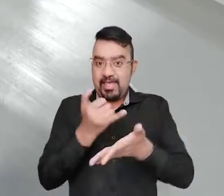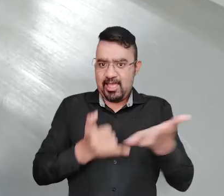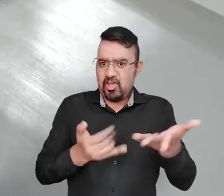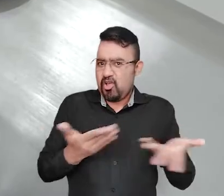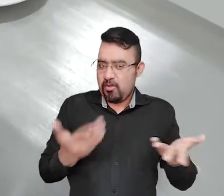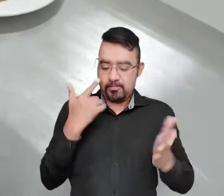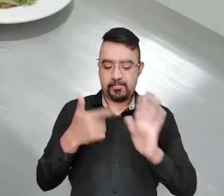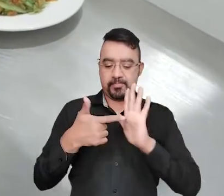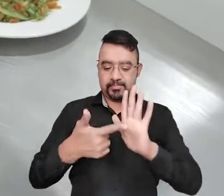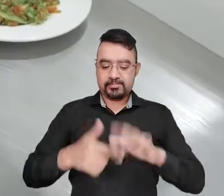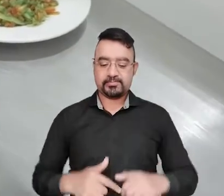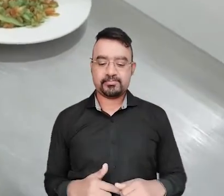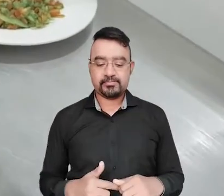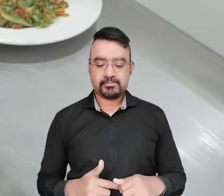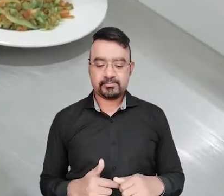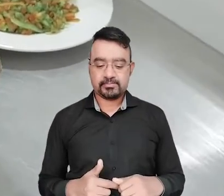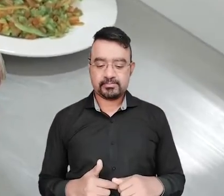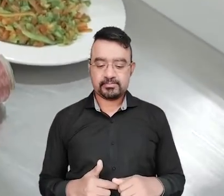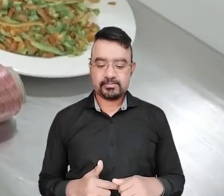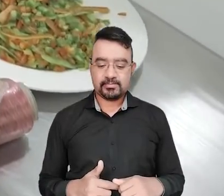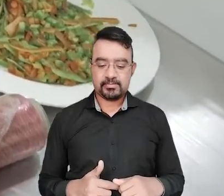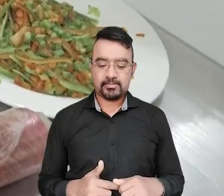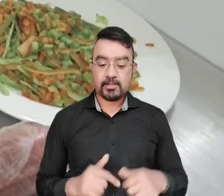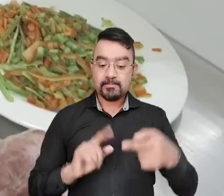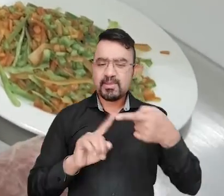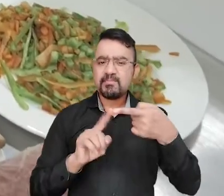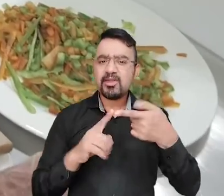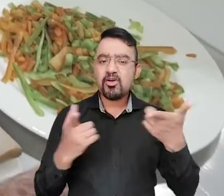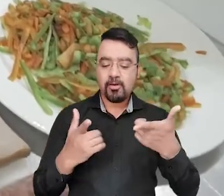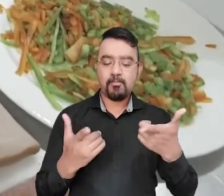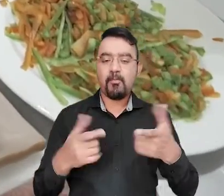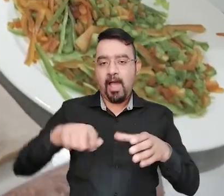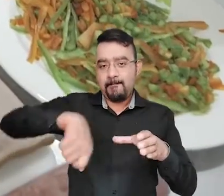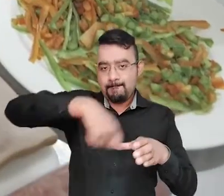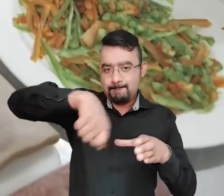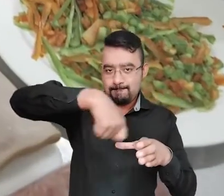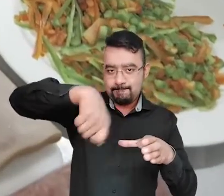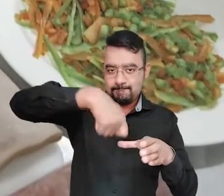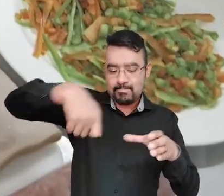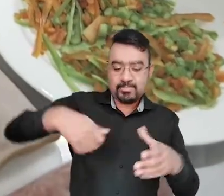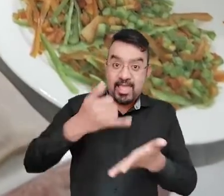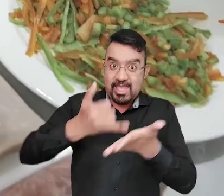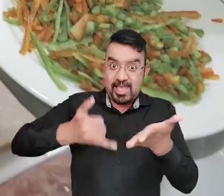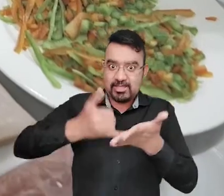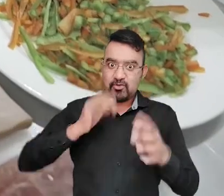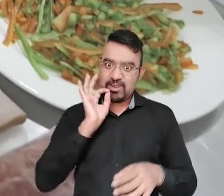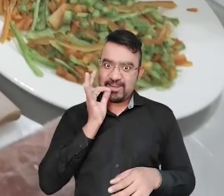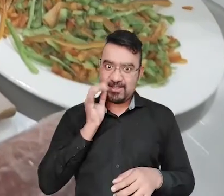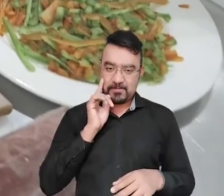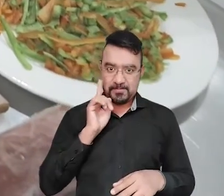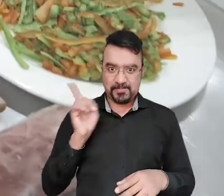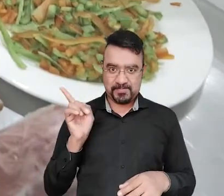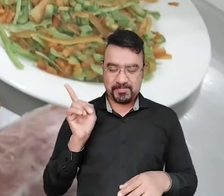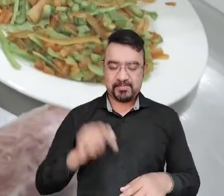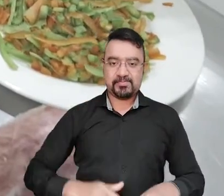la mezcla de lo que va a ser el relleno que llevan los rollitos. Queso crema, ¡mmm!